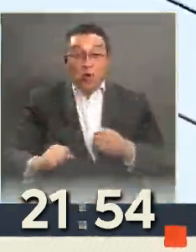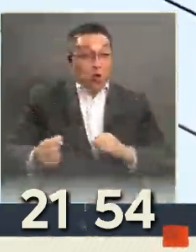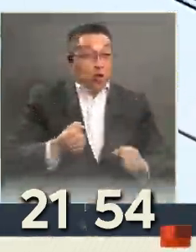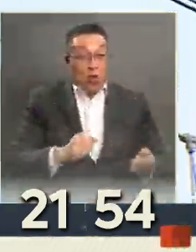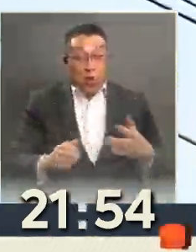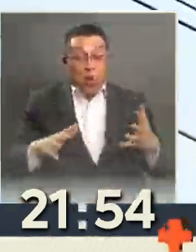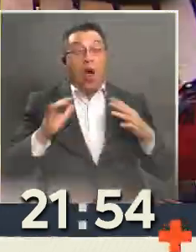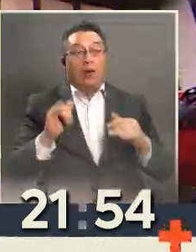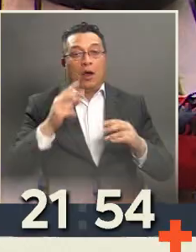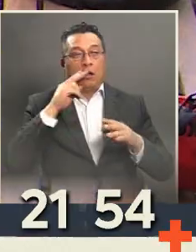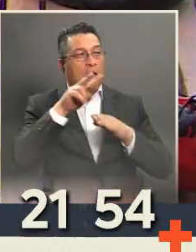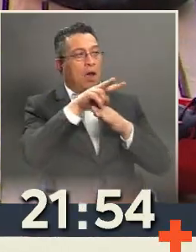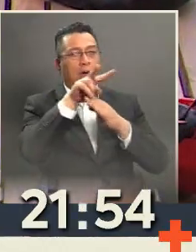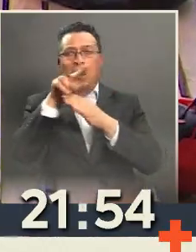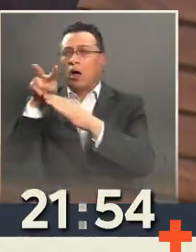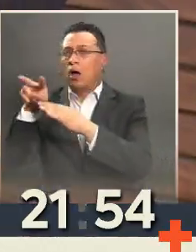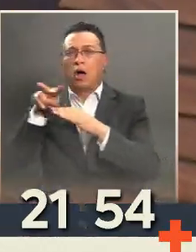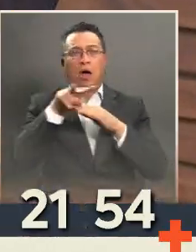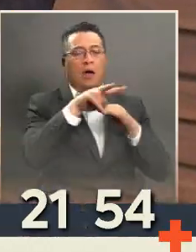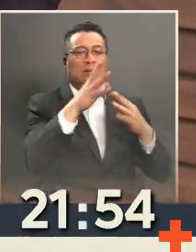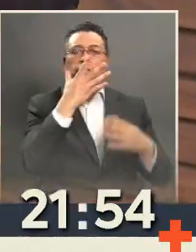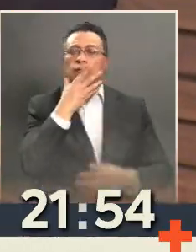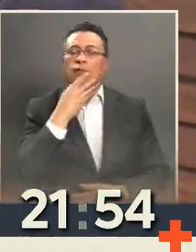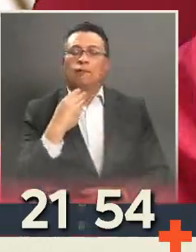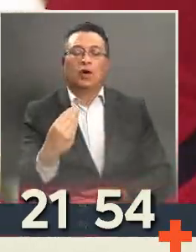vistas de la ciudad.